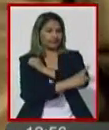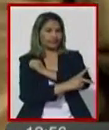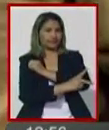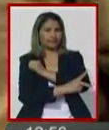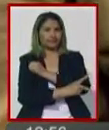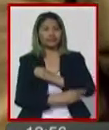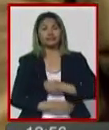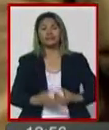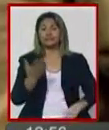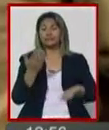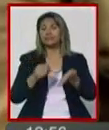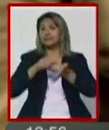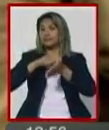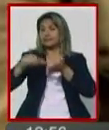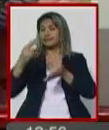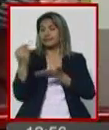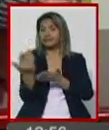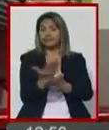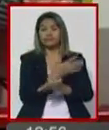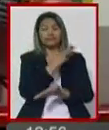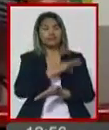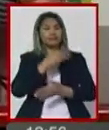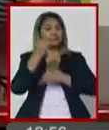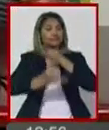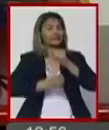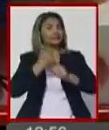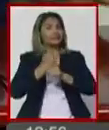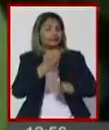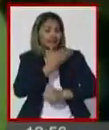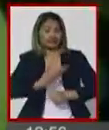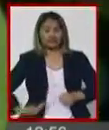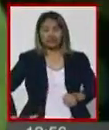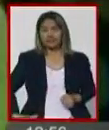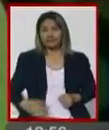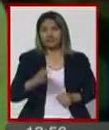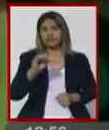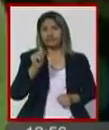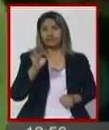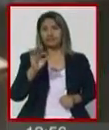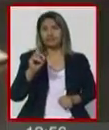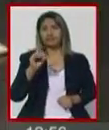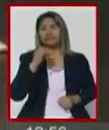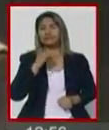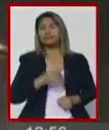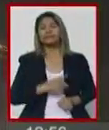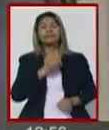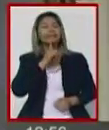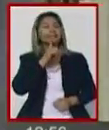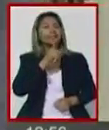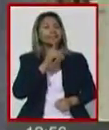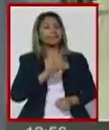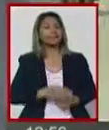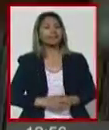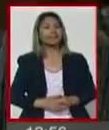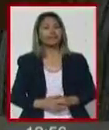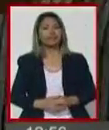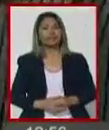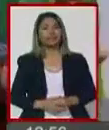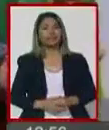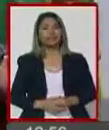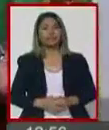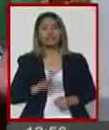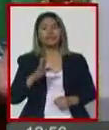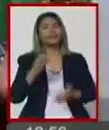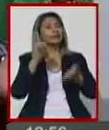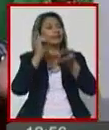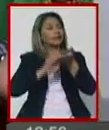Con relación al posible pago del doble aguinaldo este fin de año, el presidente de la CADEC fue enfático en afirmar su opinión. Esas son